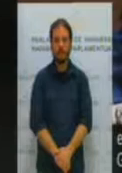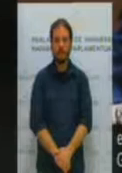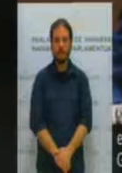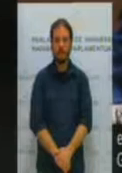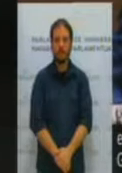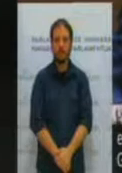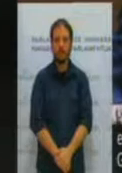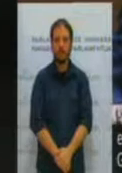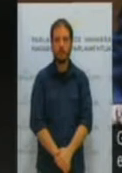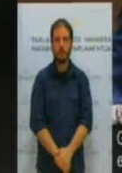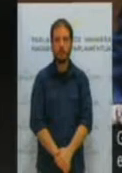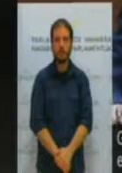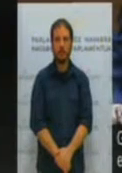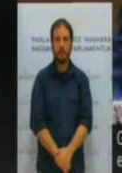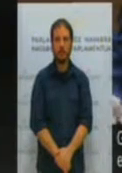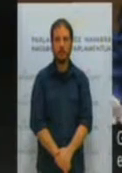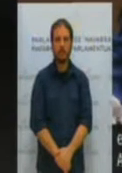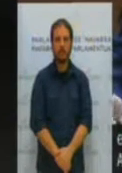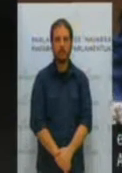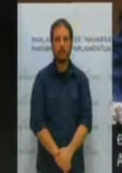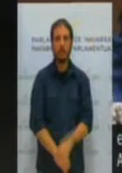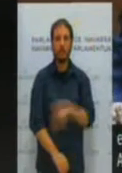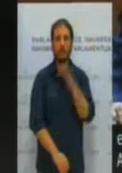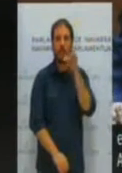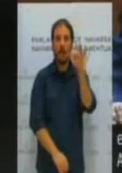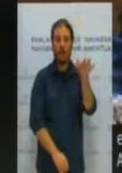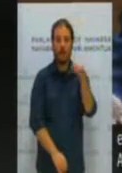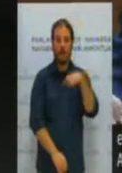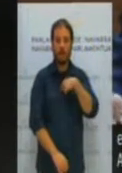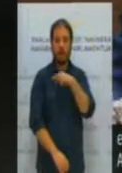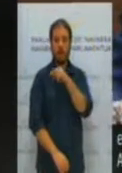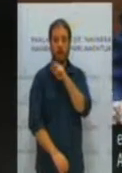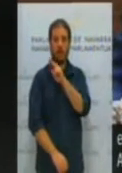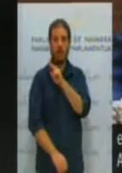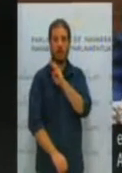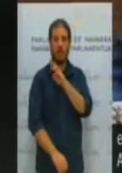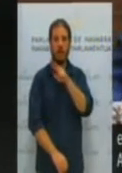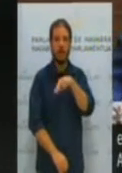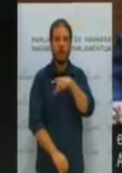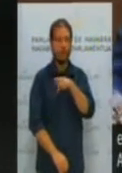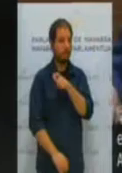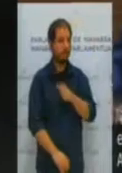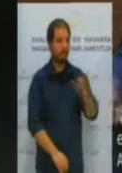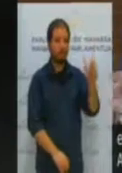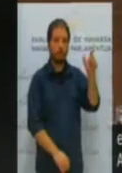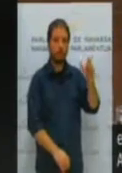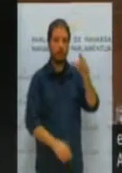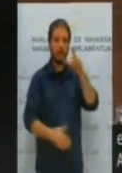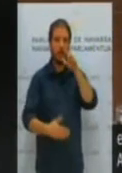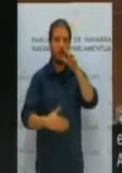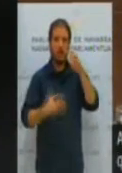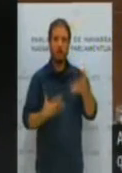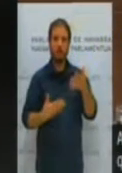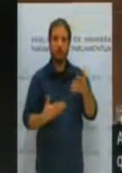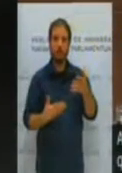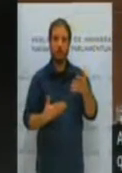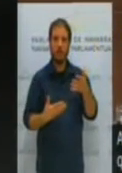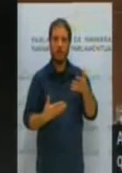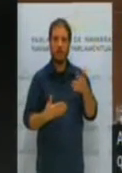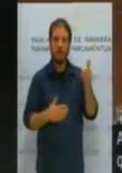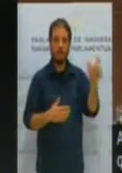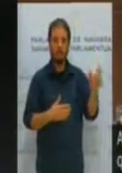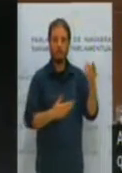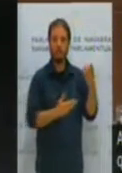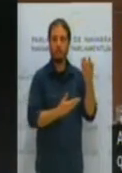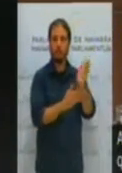Además, este grupo propuso al actual titular, y hemos de decir que, a la vista de las intervenciones que ha habido,